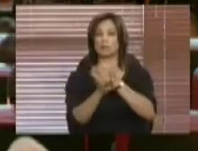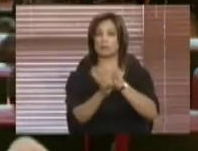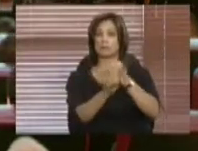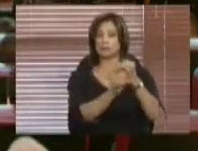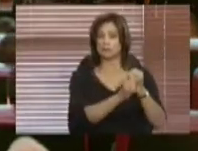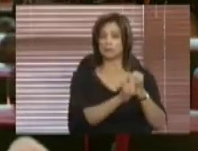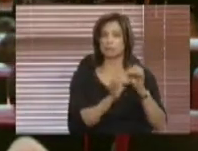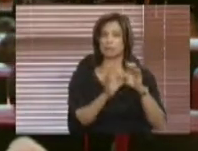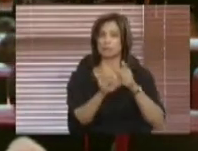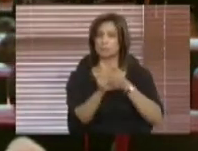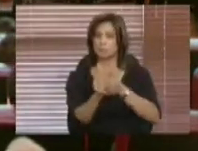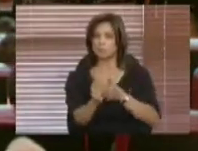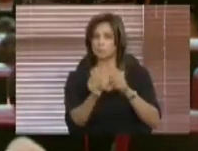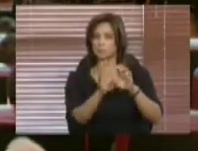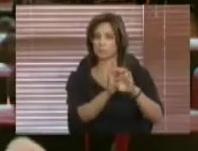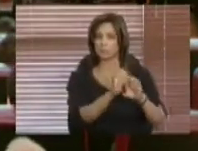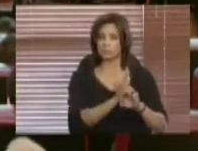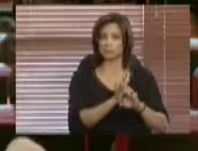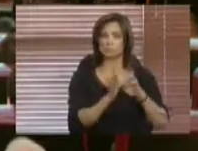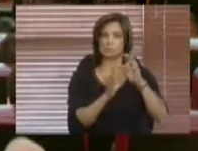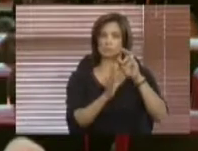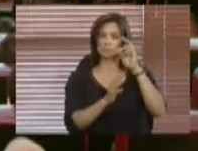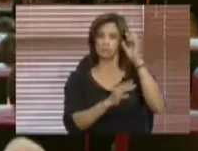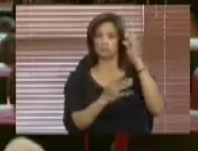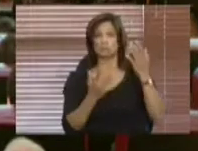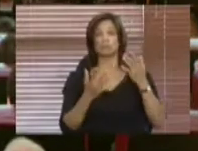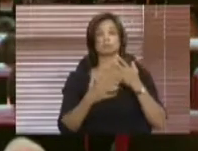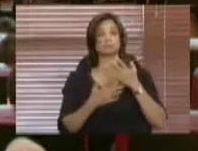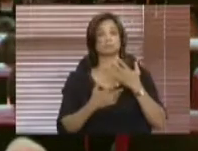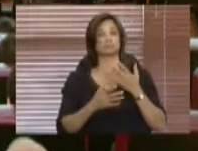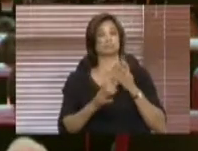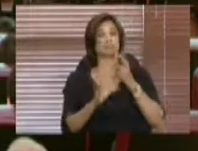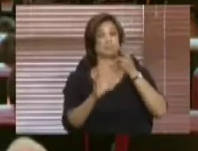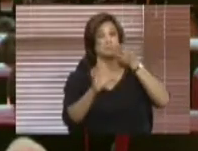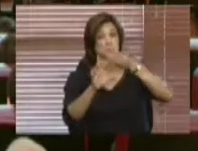institucionalidad democrática, y su asidua